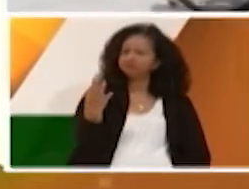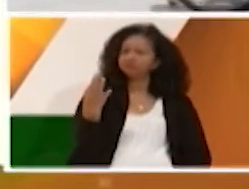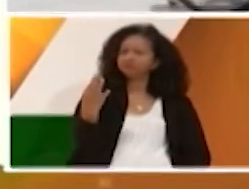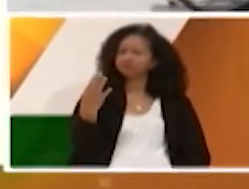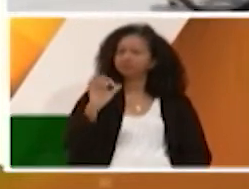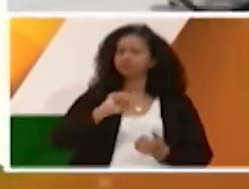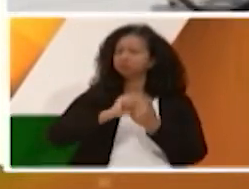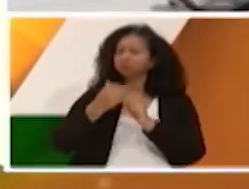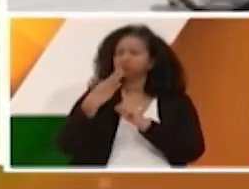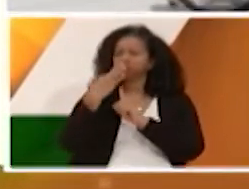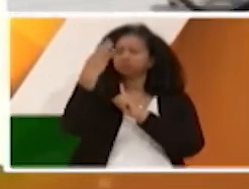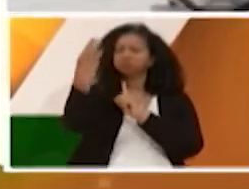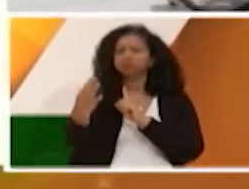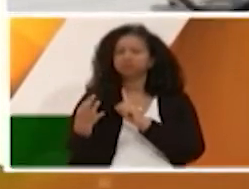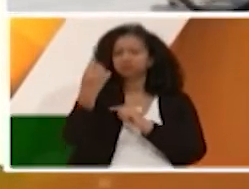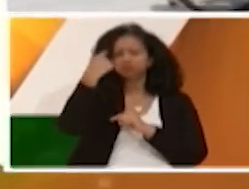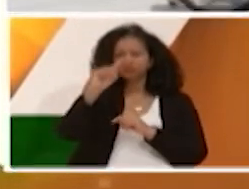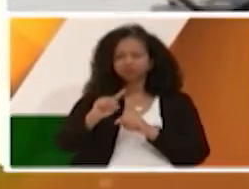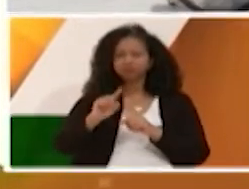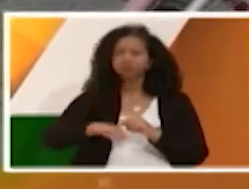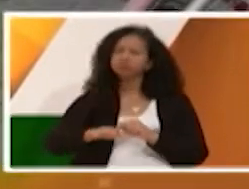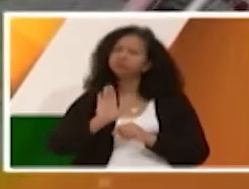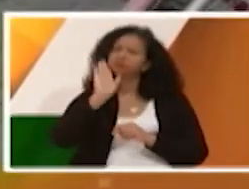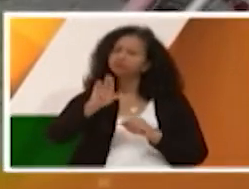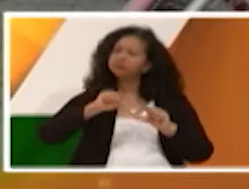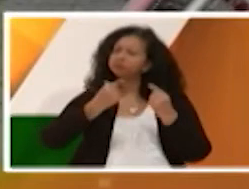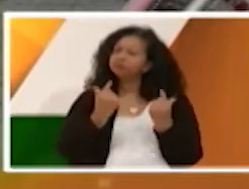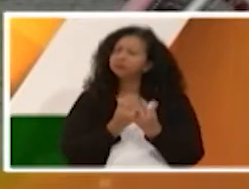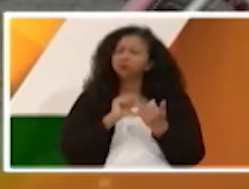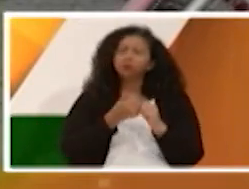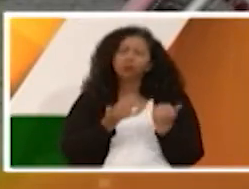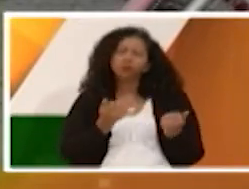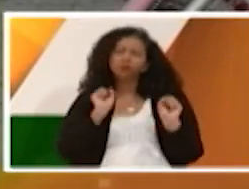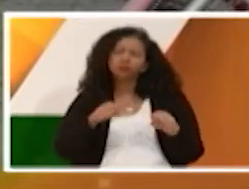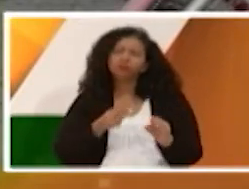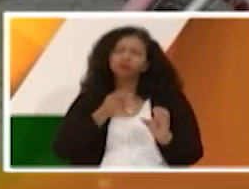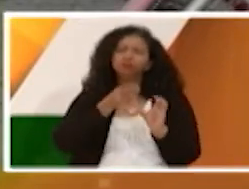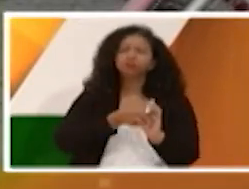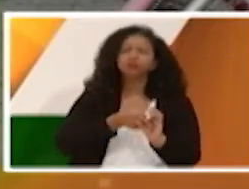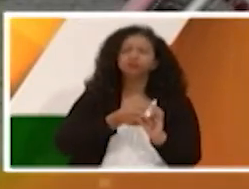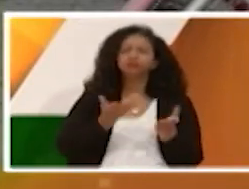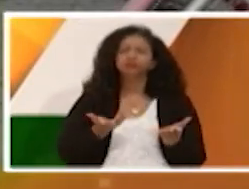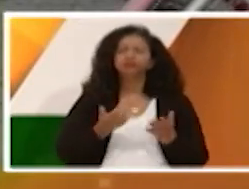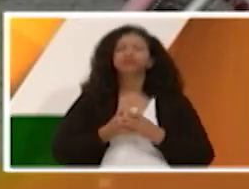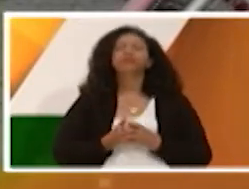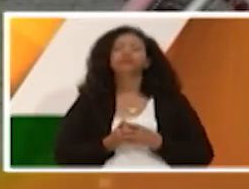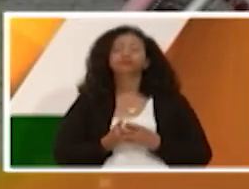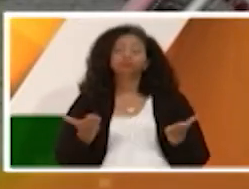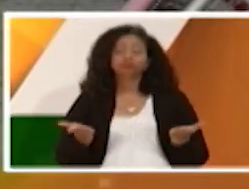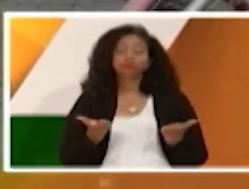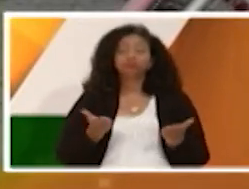equipo de baloncesto? Bueno, ¿cómo fue tu enrolamiento ahí? Como en este